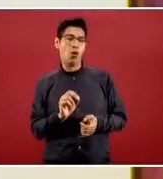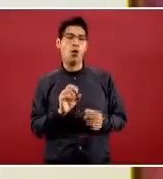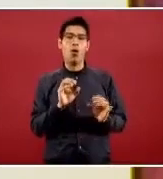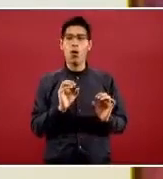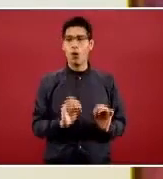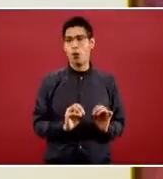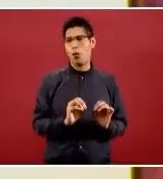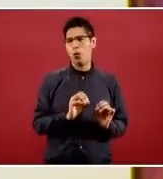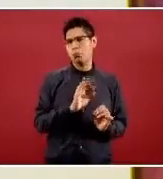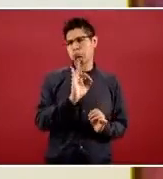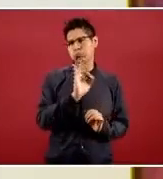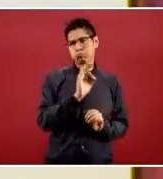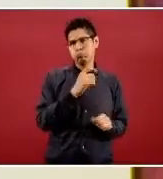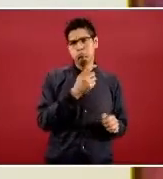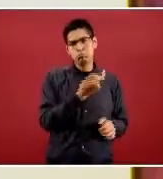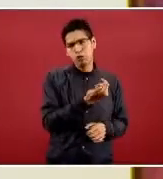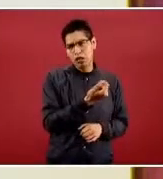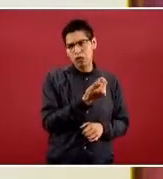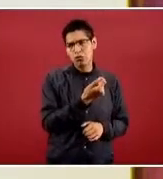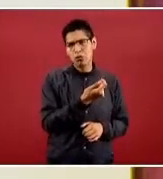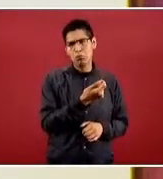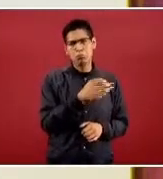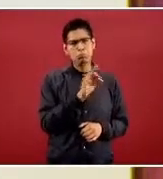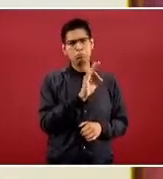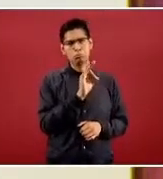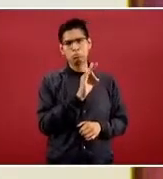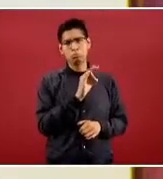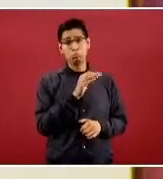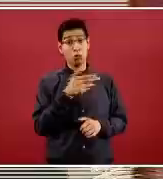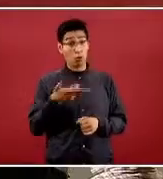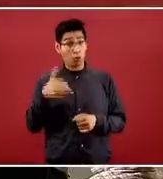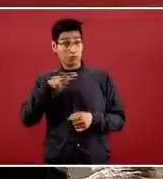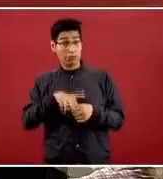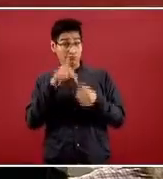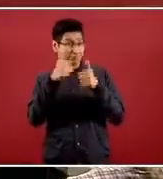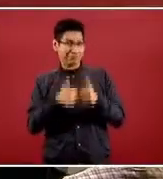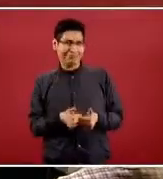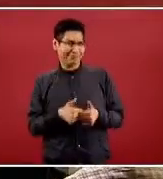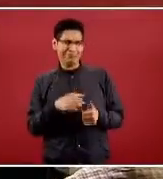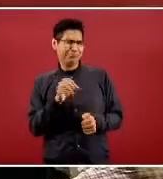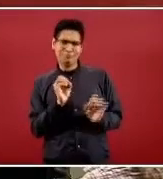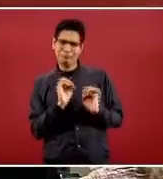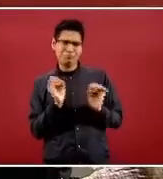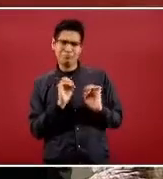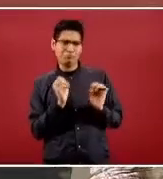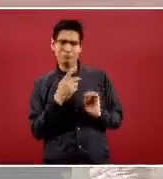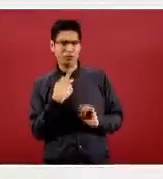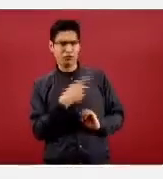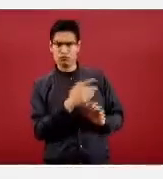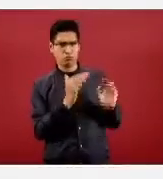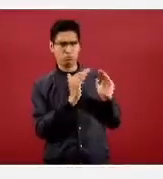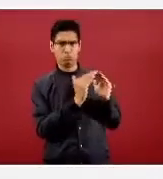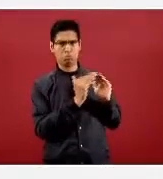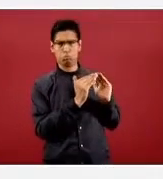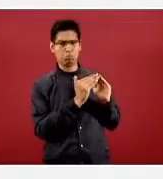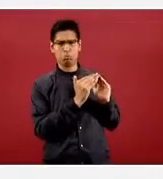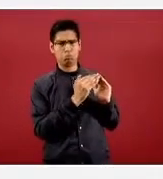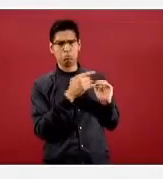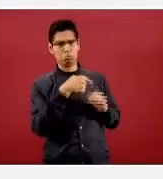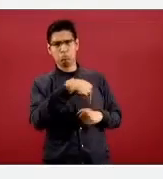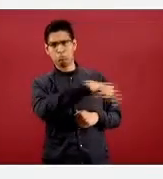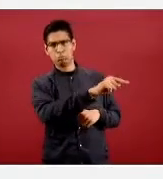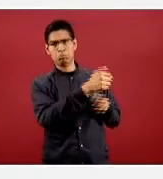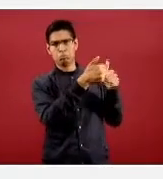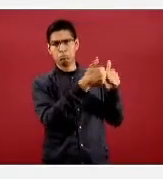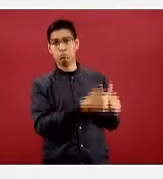su atención fue ambulatoria, inclusive se envió a un resguardo domiciliario, o si tuvieron que ser ingresados